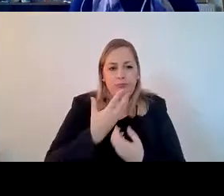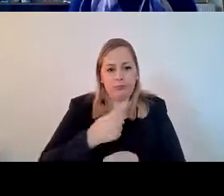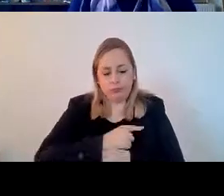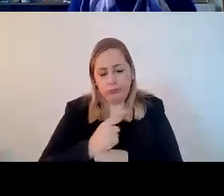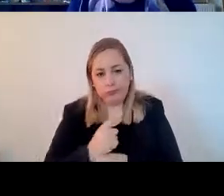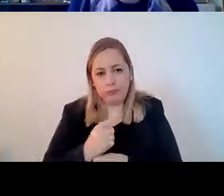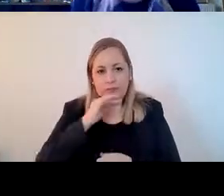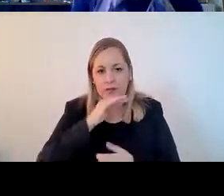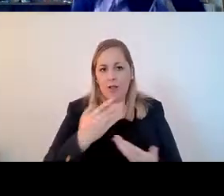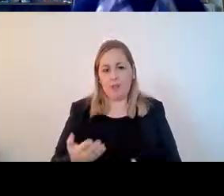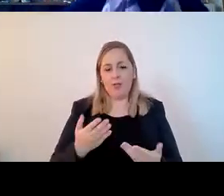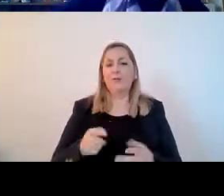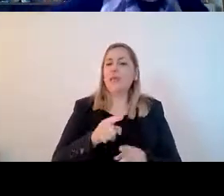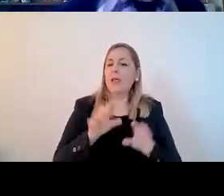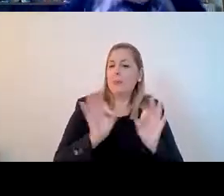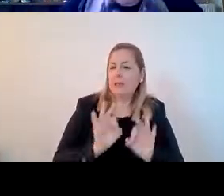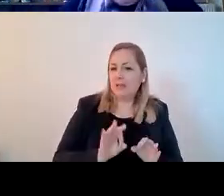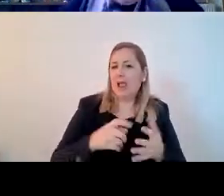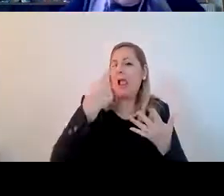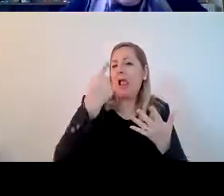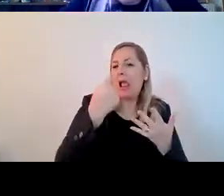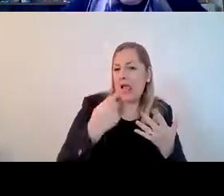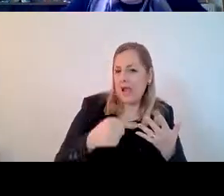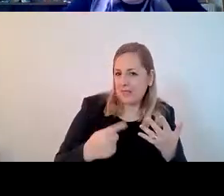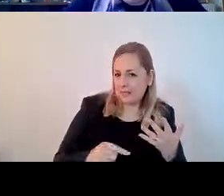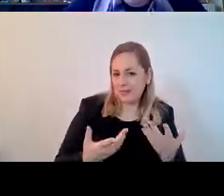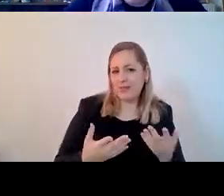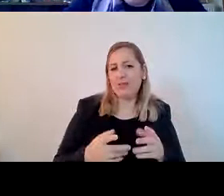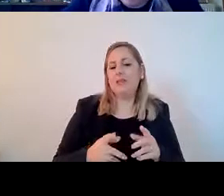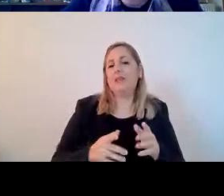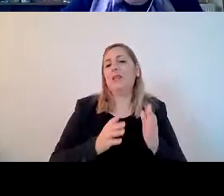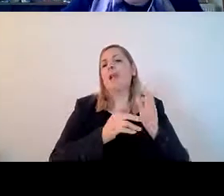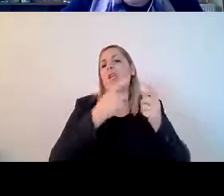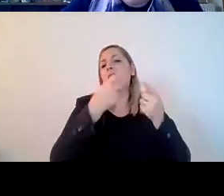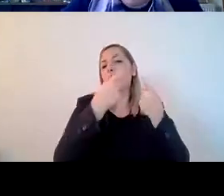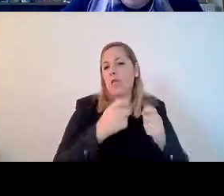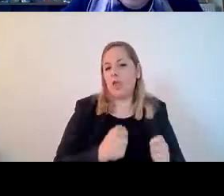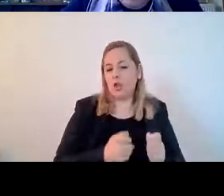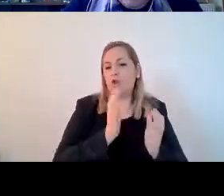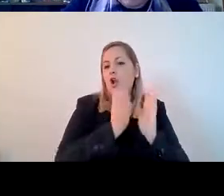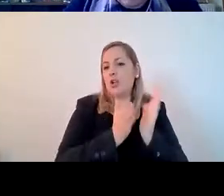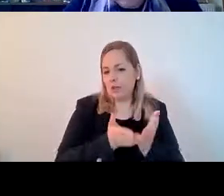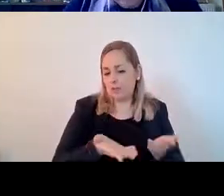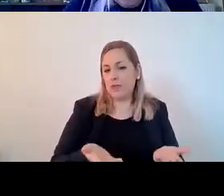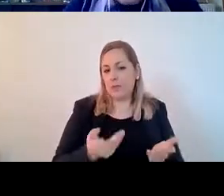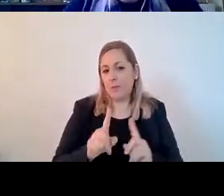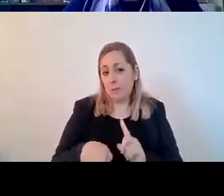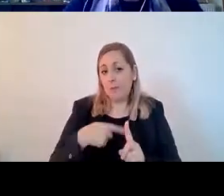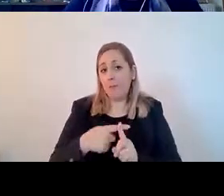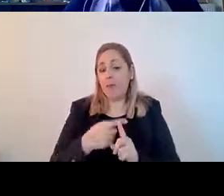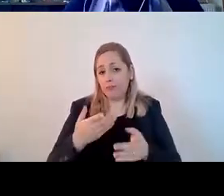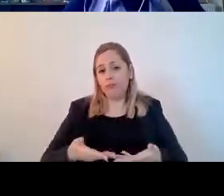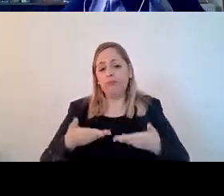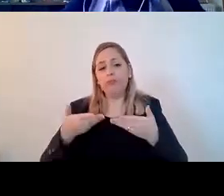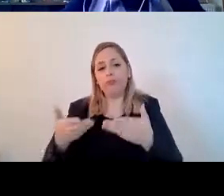las características, está referido al diagnóstico, al tratamiento, pero además se